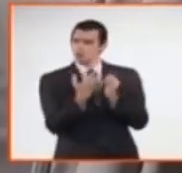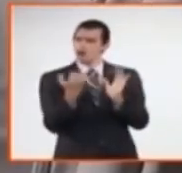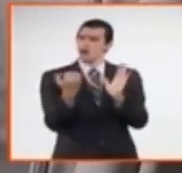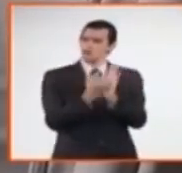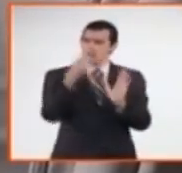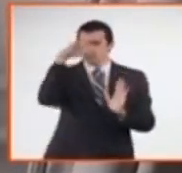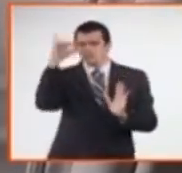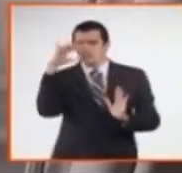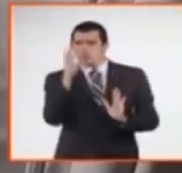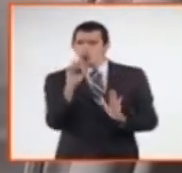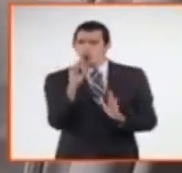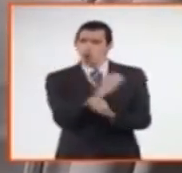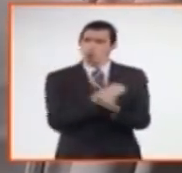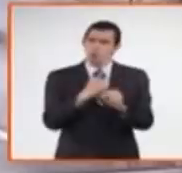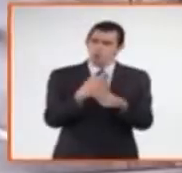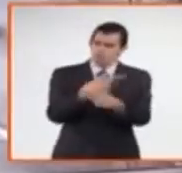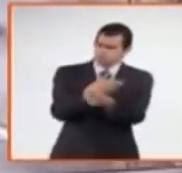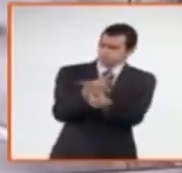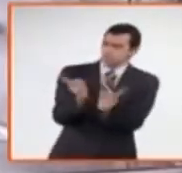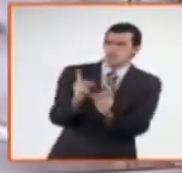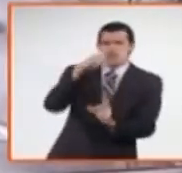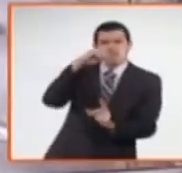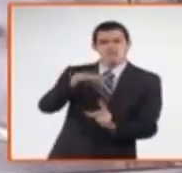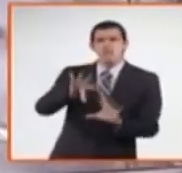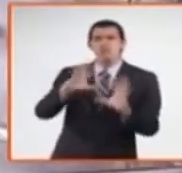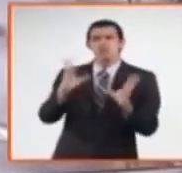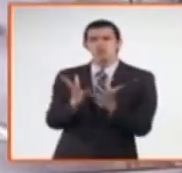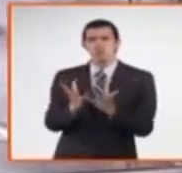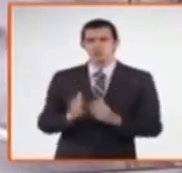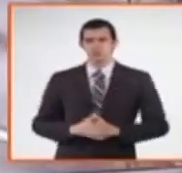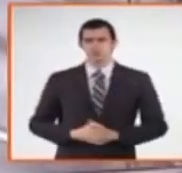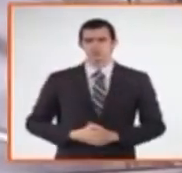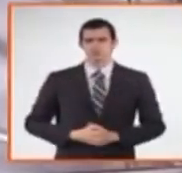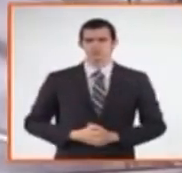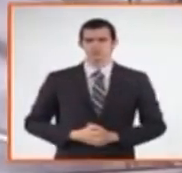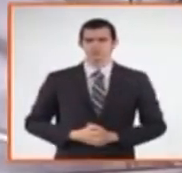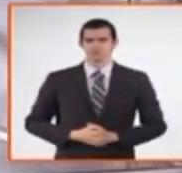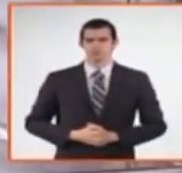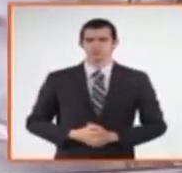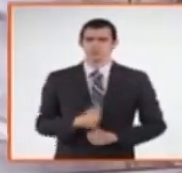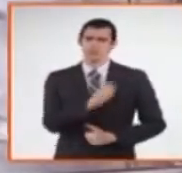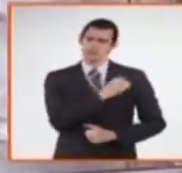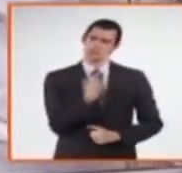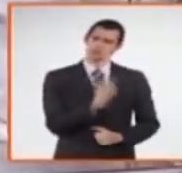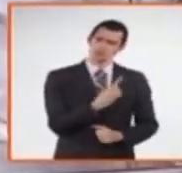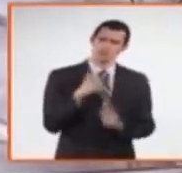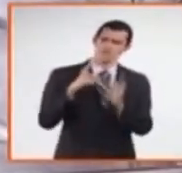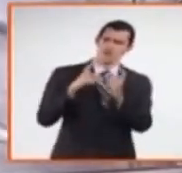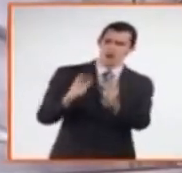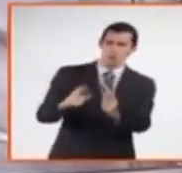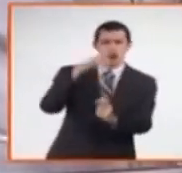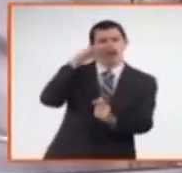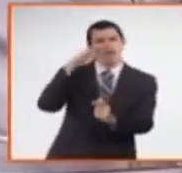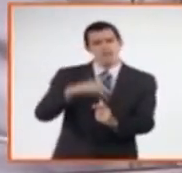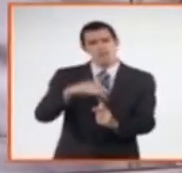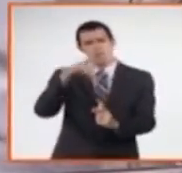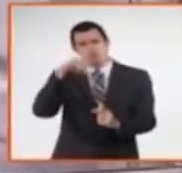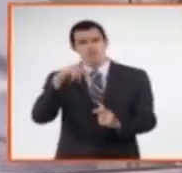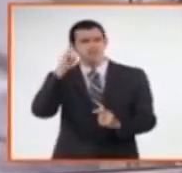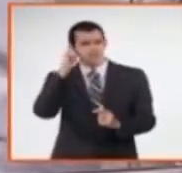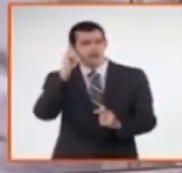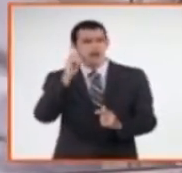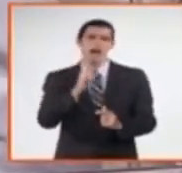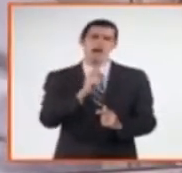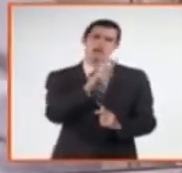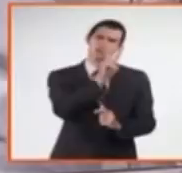pedía gracia el autorizó de solicitar móviles desde de 22 a 18 bien y por lo tanto